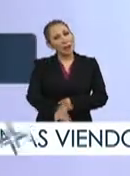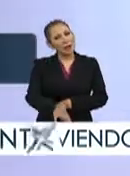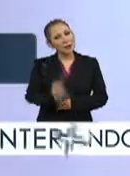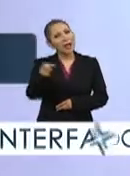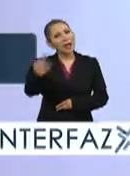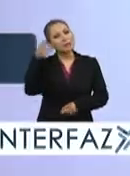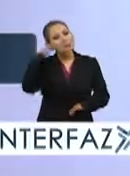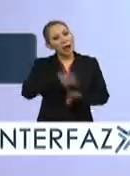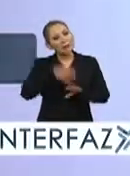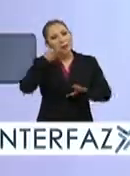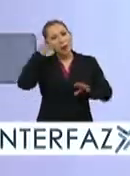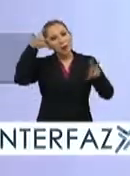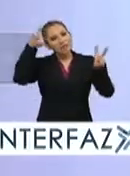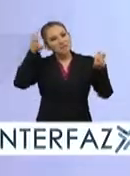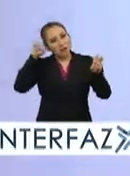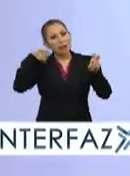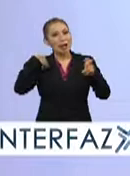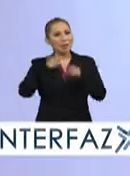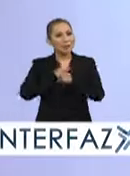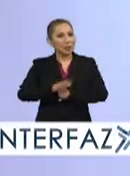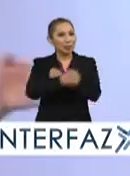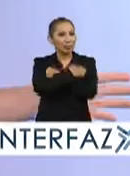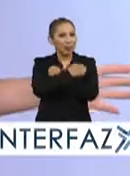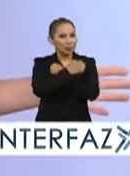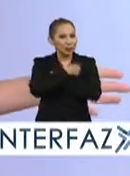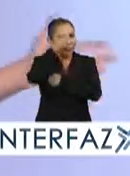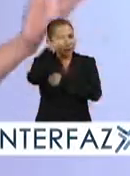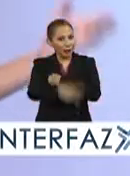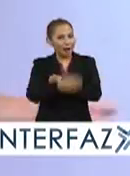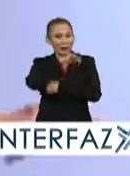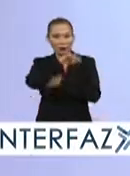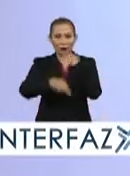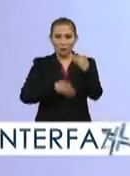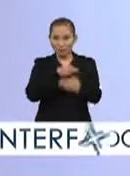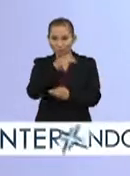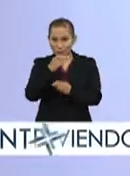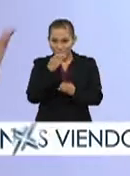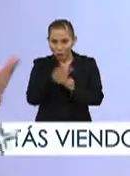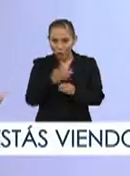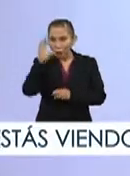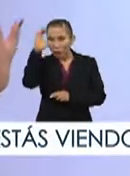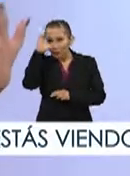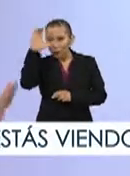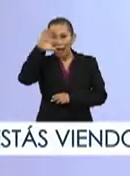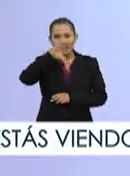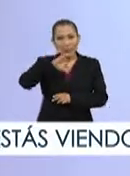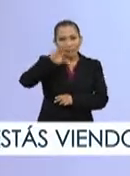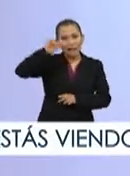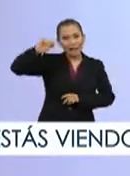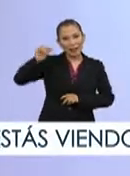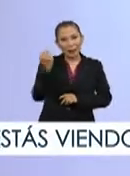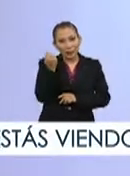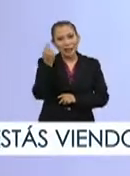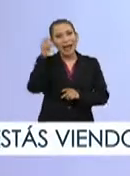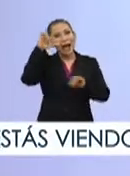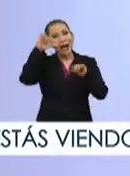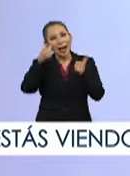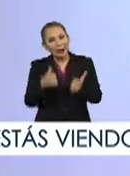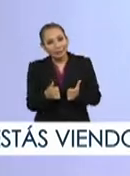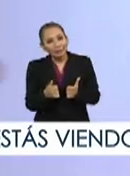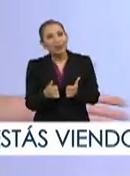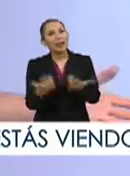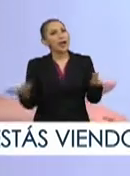bien, profundizamos sobre la información en temas educativos de México y de todo el mundo: cultura, ciencia, tecnología,